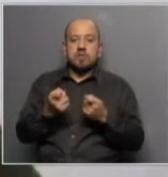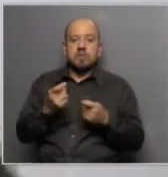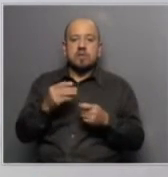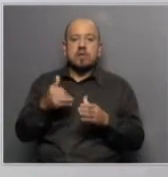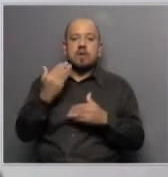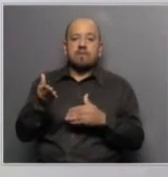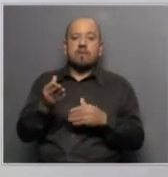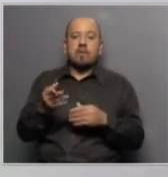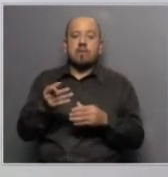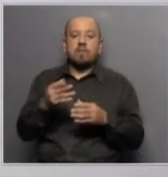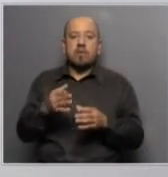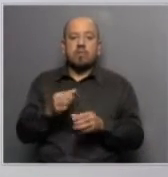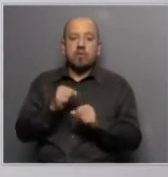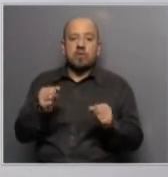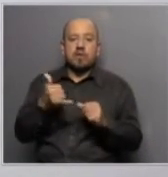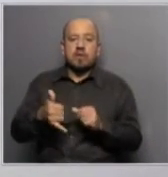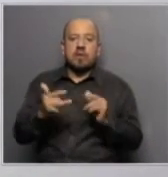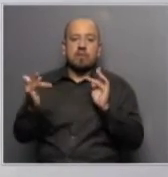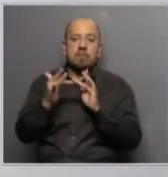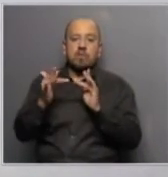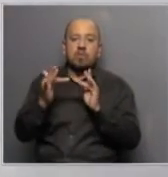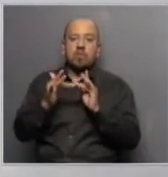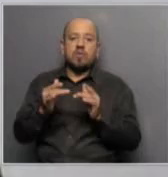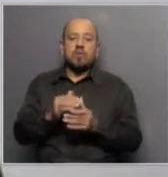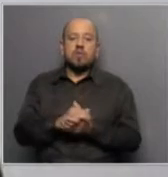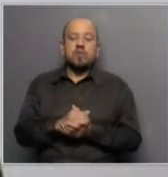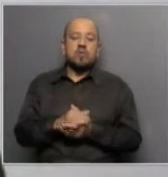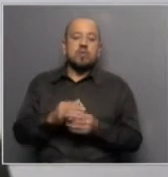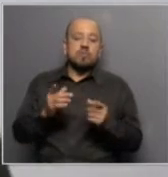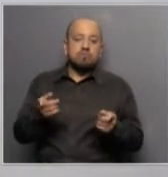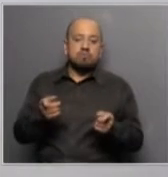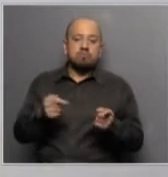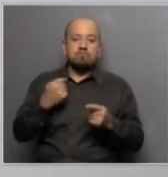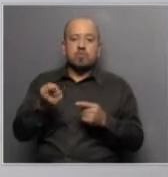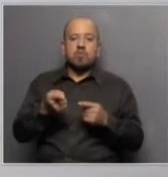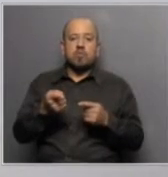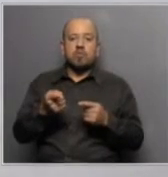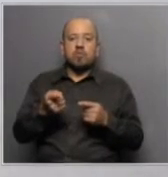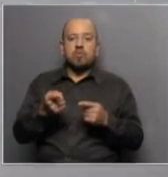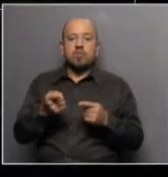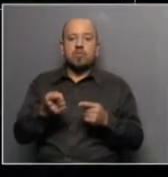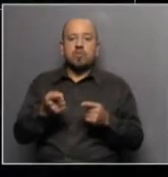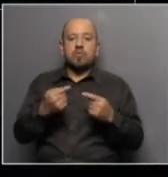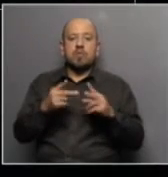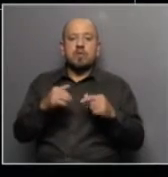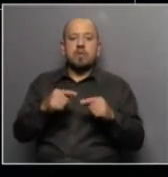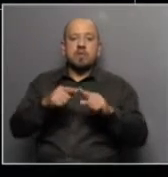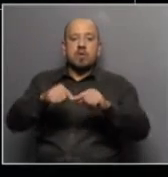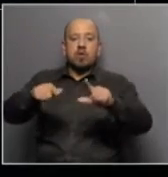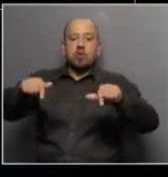exterior para tener vínculo con los demás. Vinculado más a la pregunta del ordenamiento